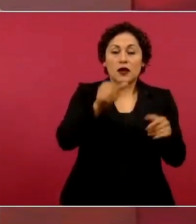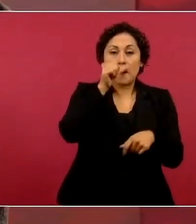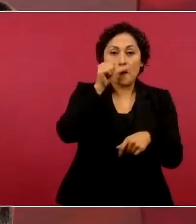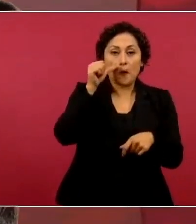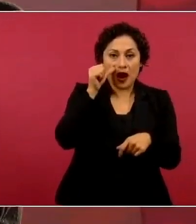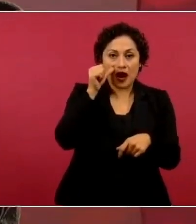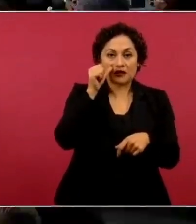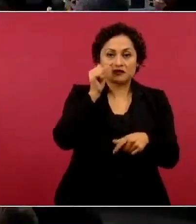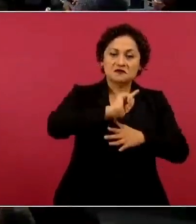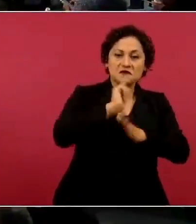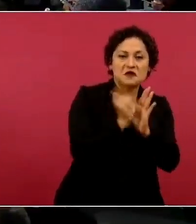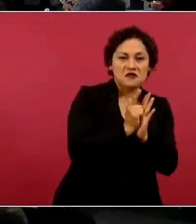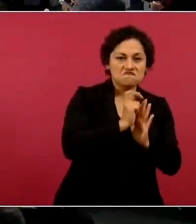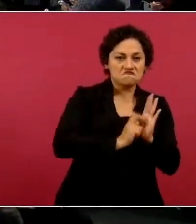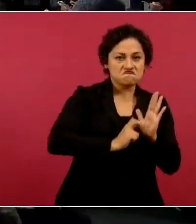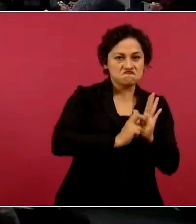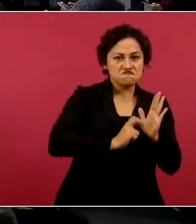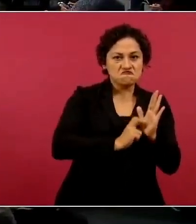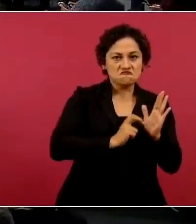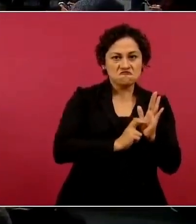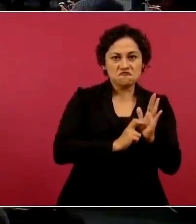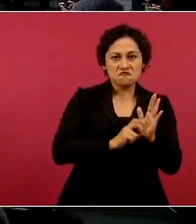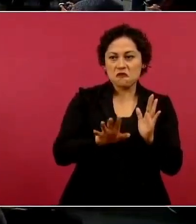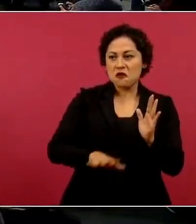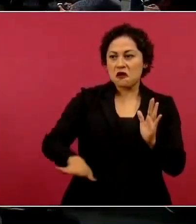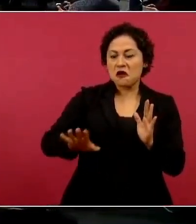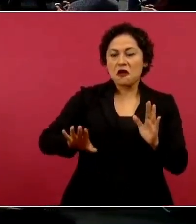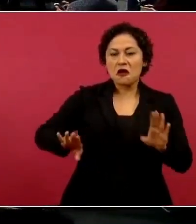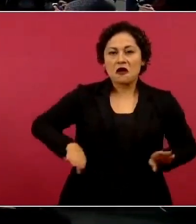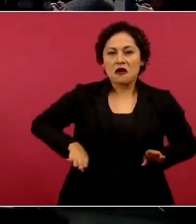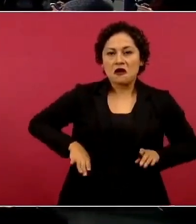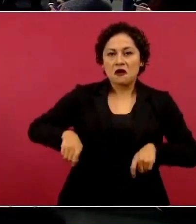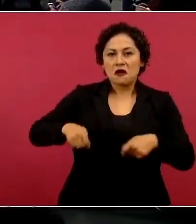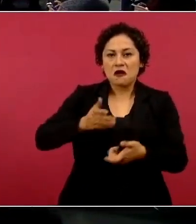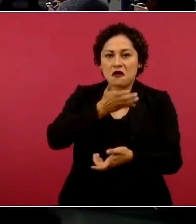intervención, y se piensa que ya se alejó